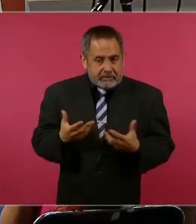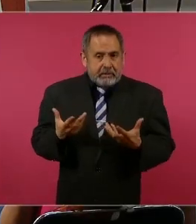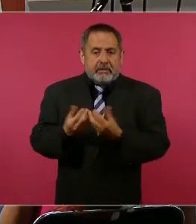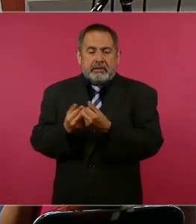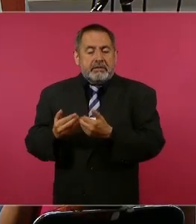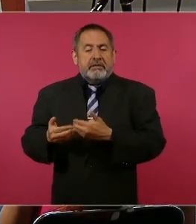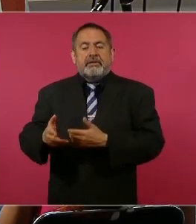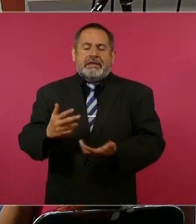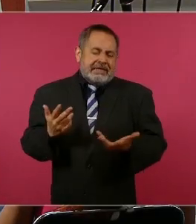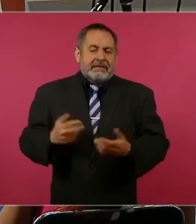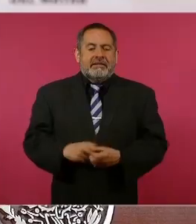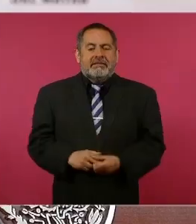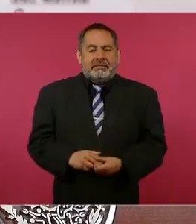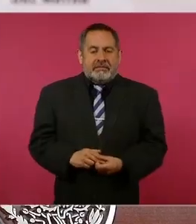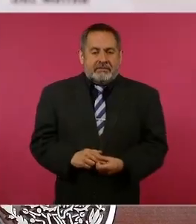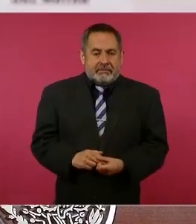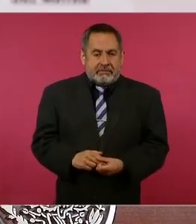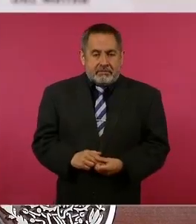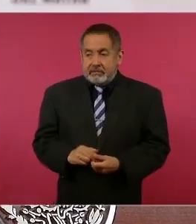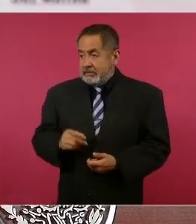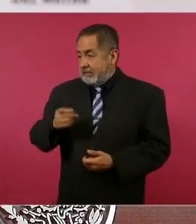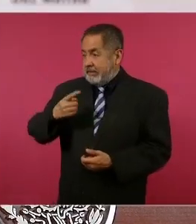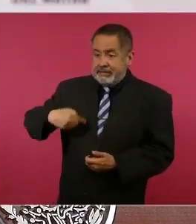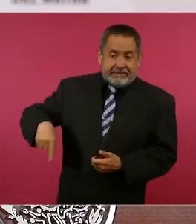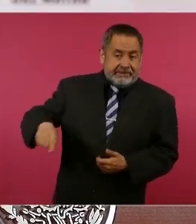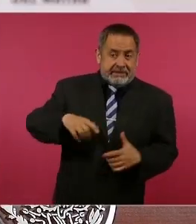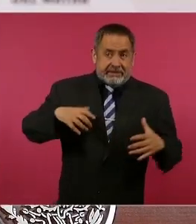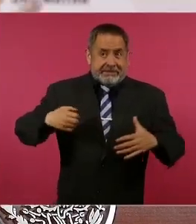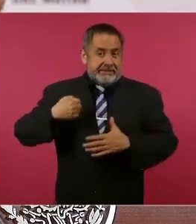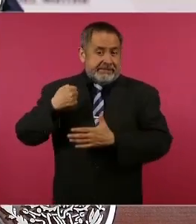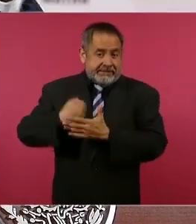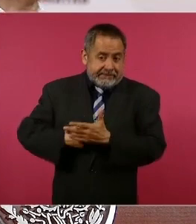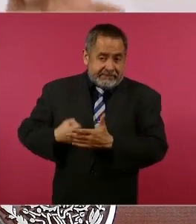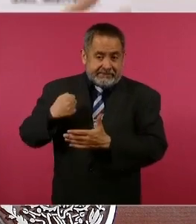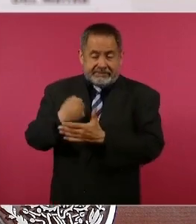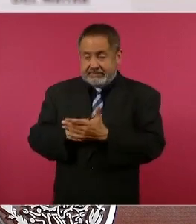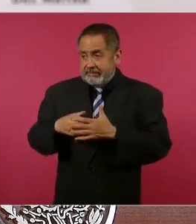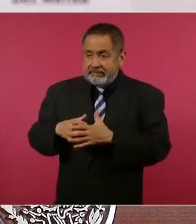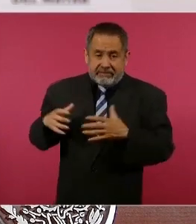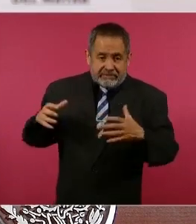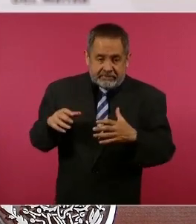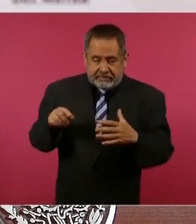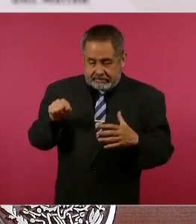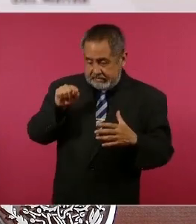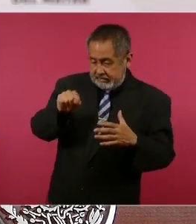se portan bien. Entonces, en un movimiento hay